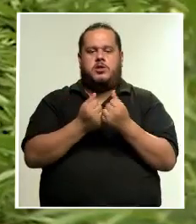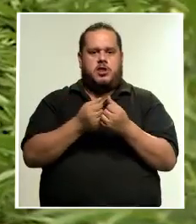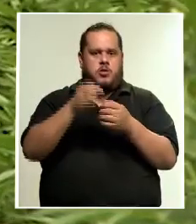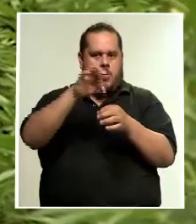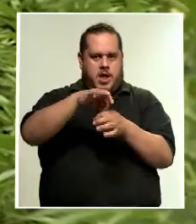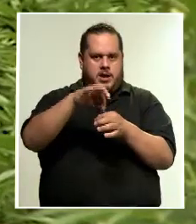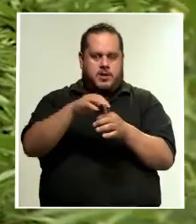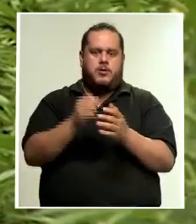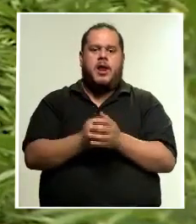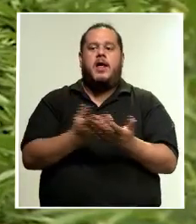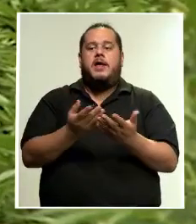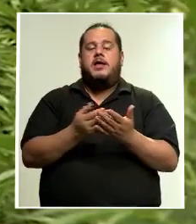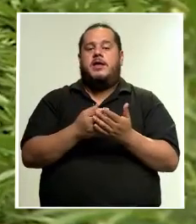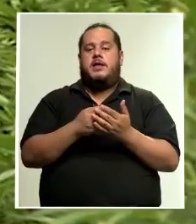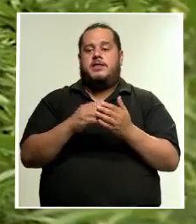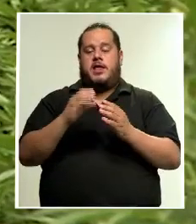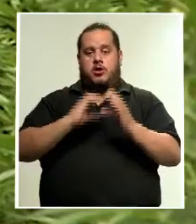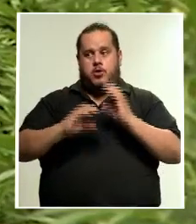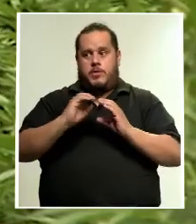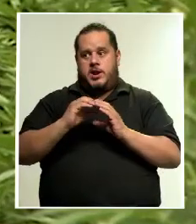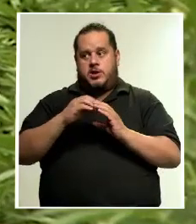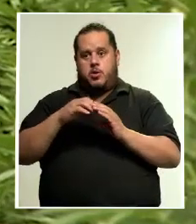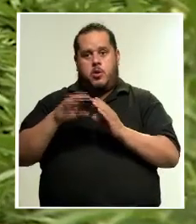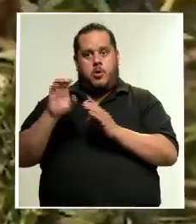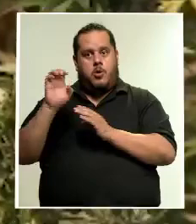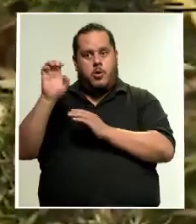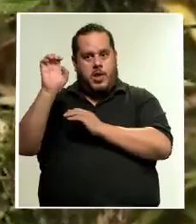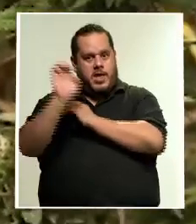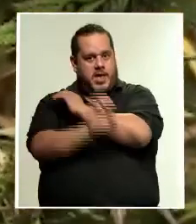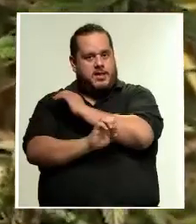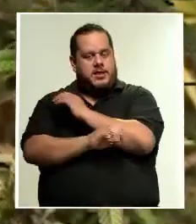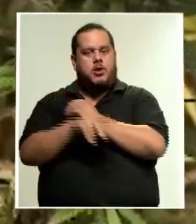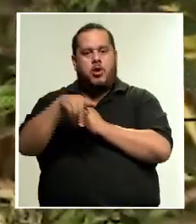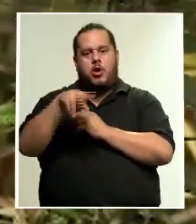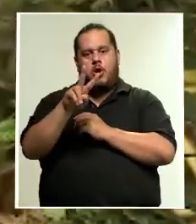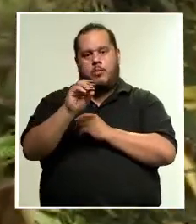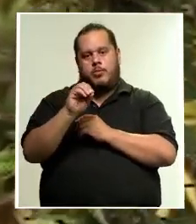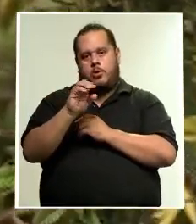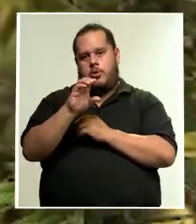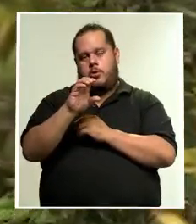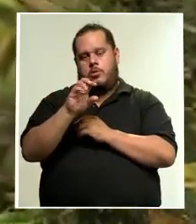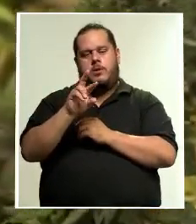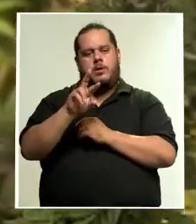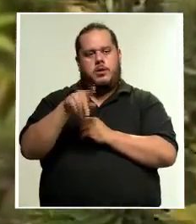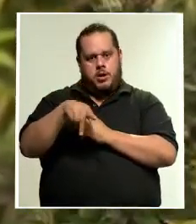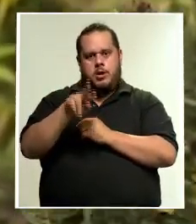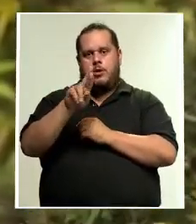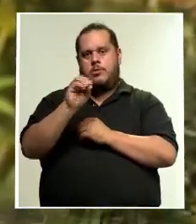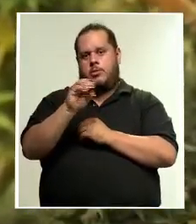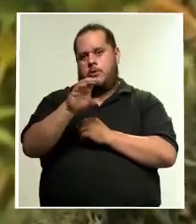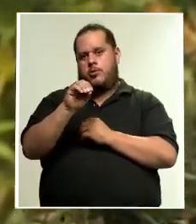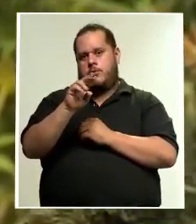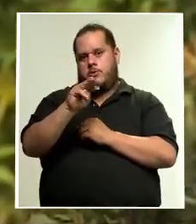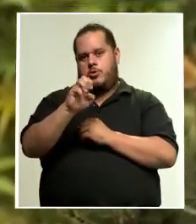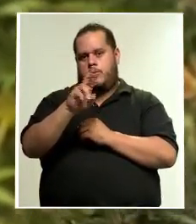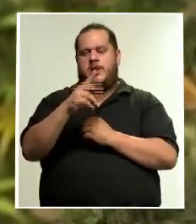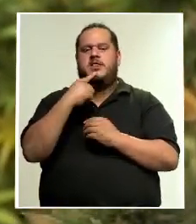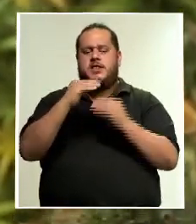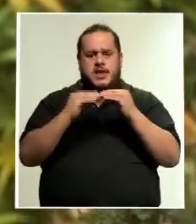de la promotora de comercio exterior Procomer, la cadena del valor del cáñamo alcanzará ventas globales superiores a